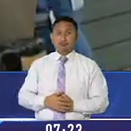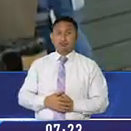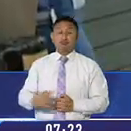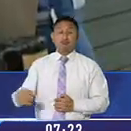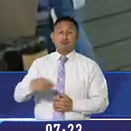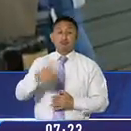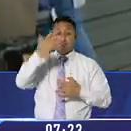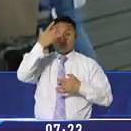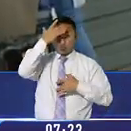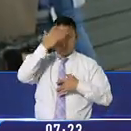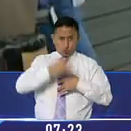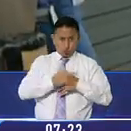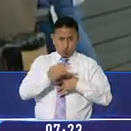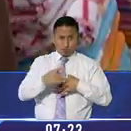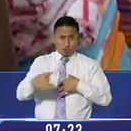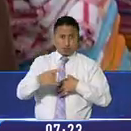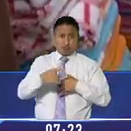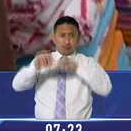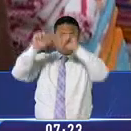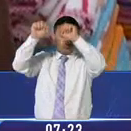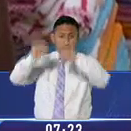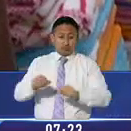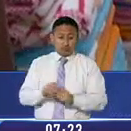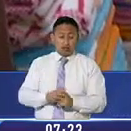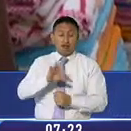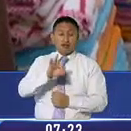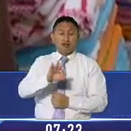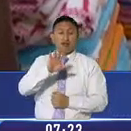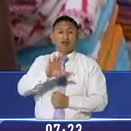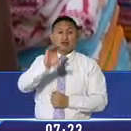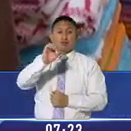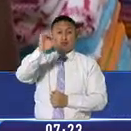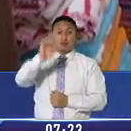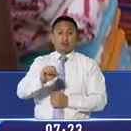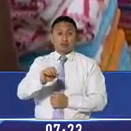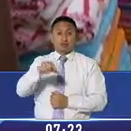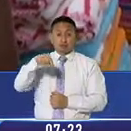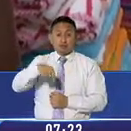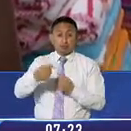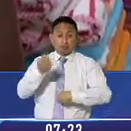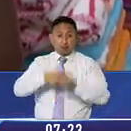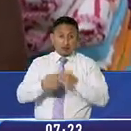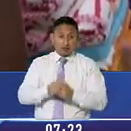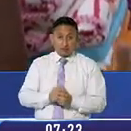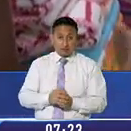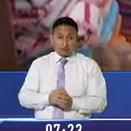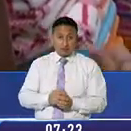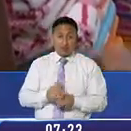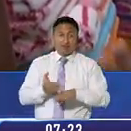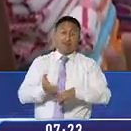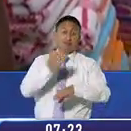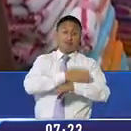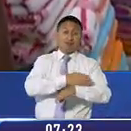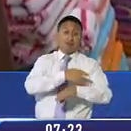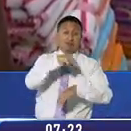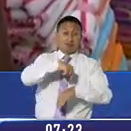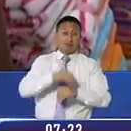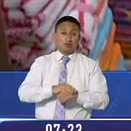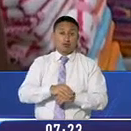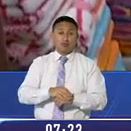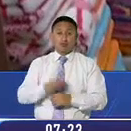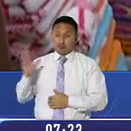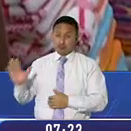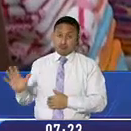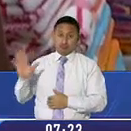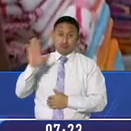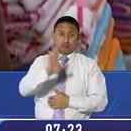han cerrado los locales porque el 95% ha bajado sus ventas. Antes venían de una familia 5 personas a hacer